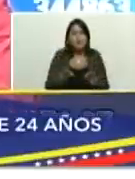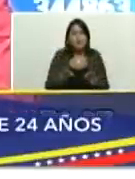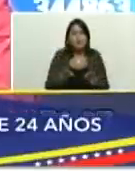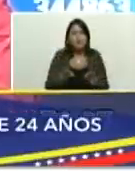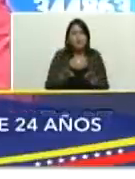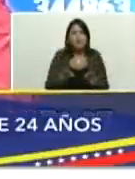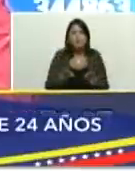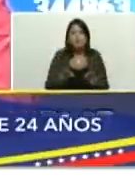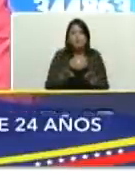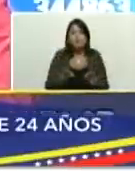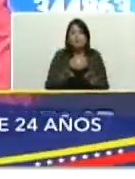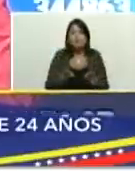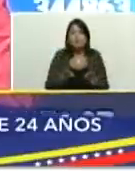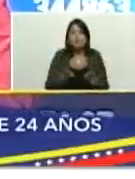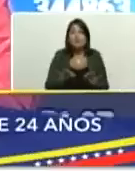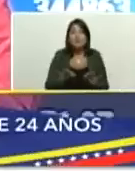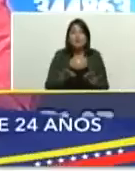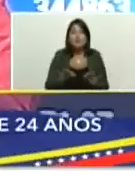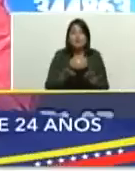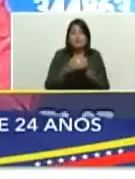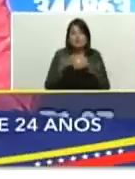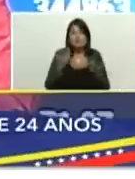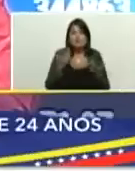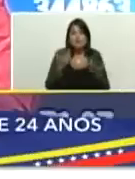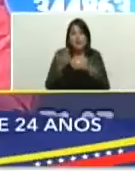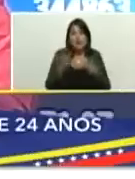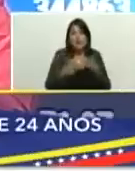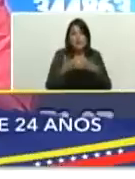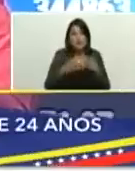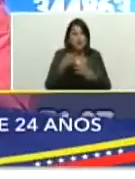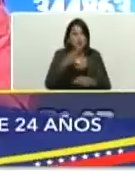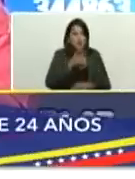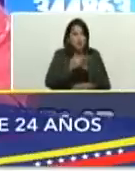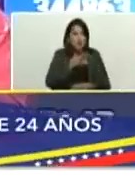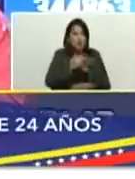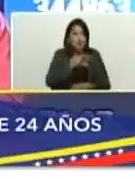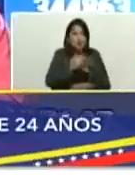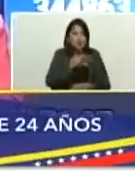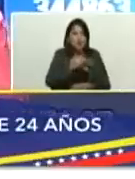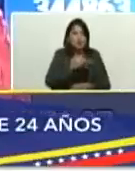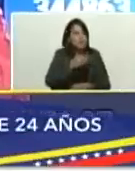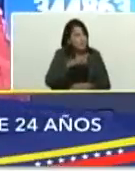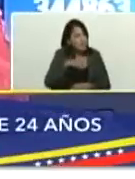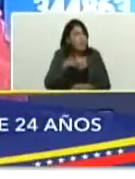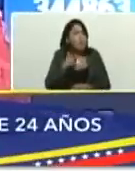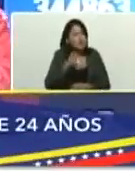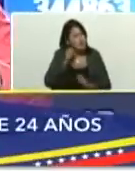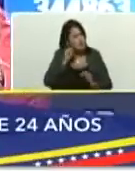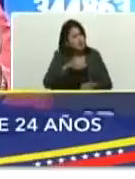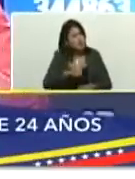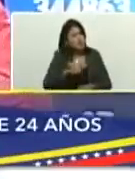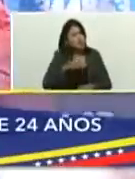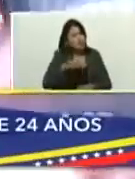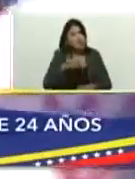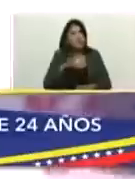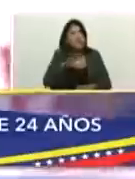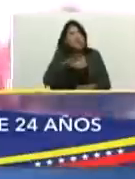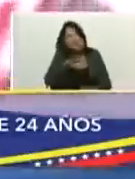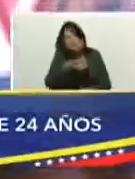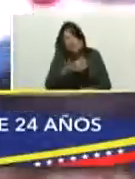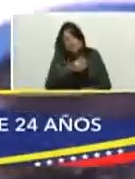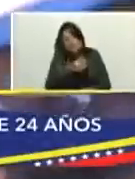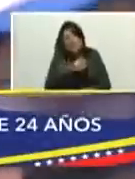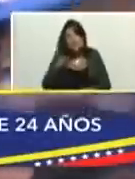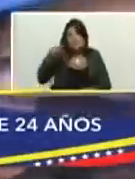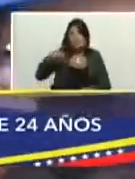opresor, neoliberal, era posible. Un modelo alternativo era posible, y lo hacíamos desde Venezuela, desde el